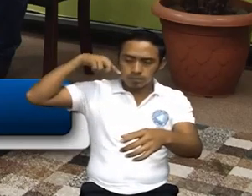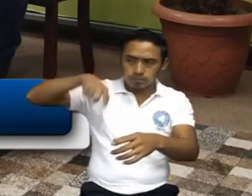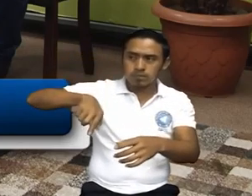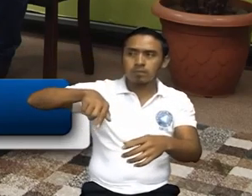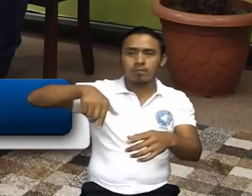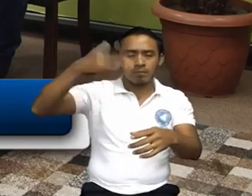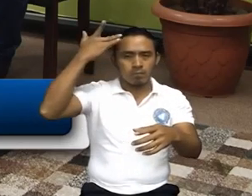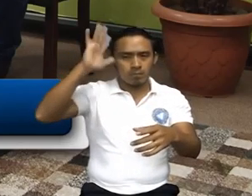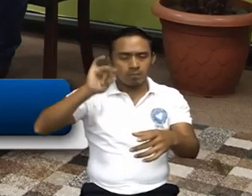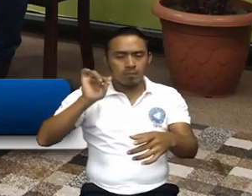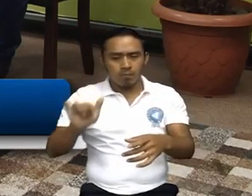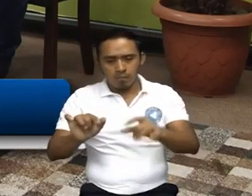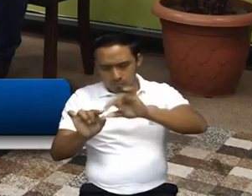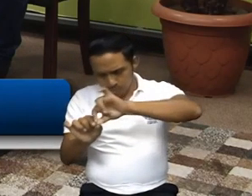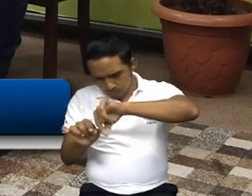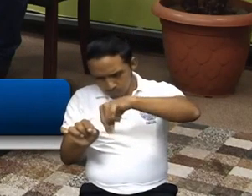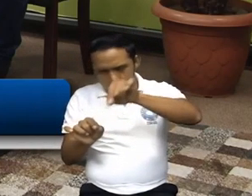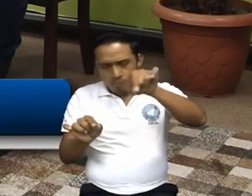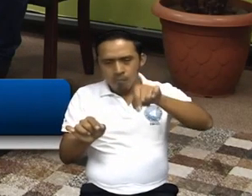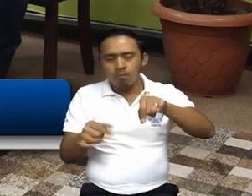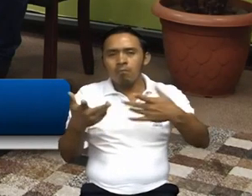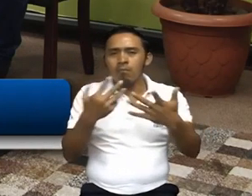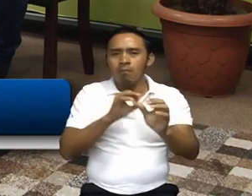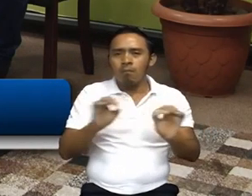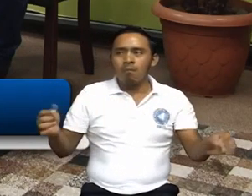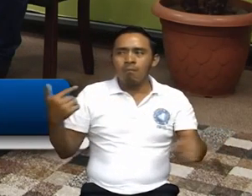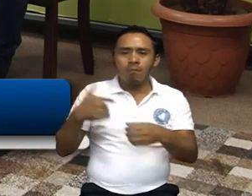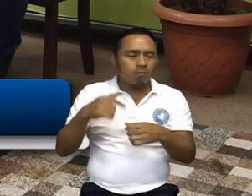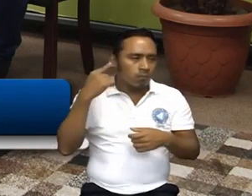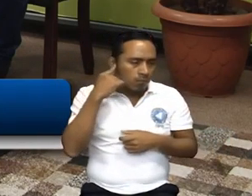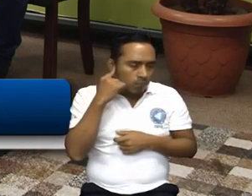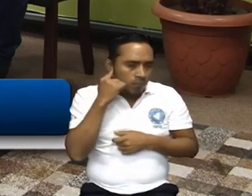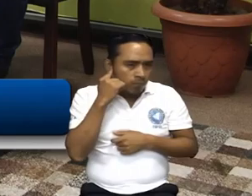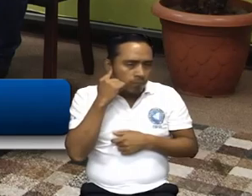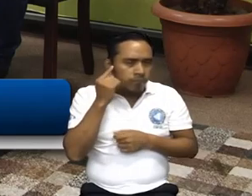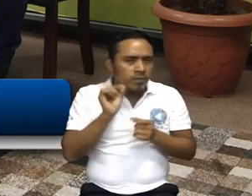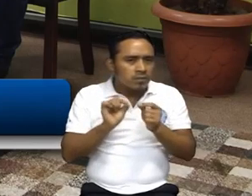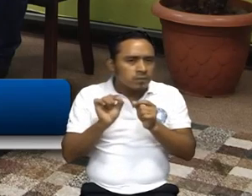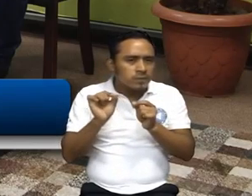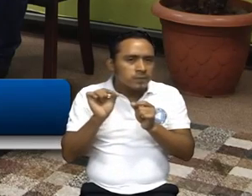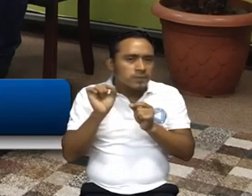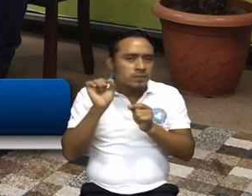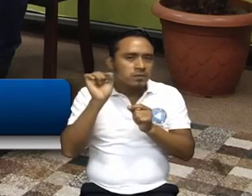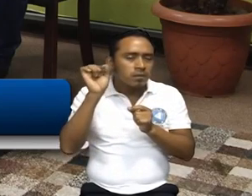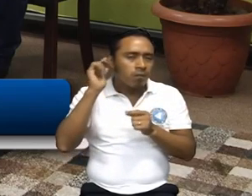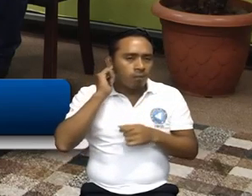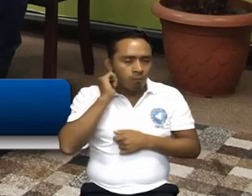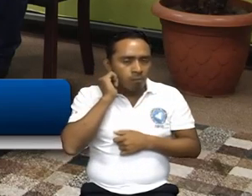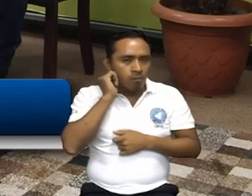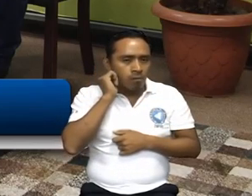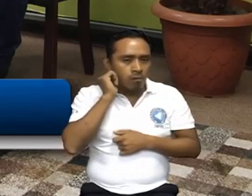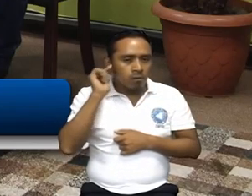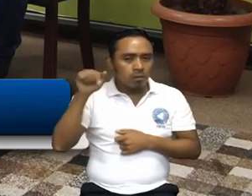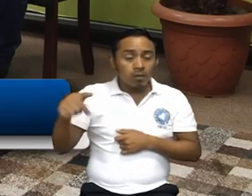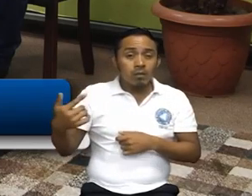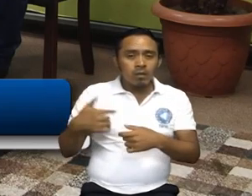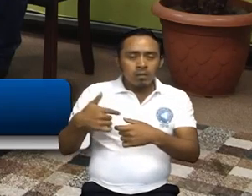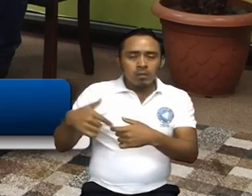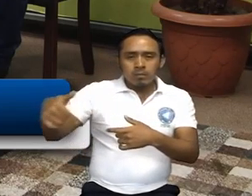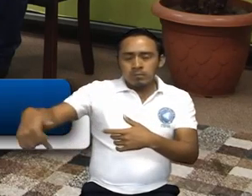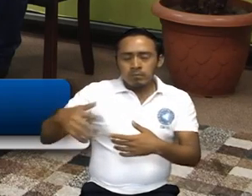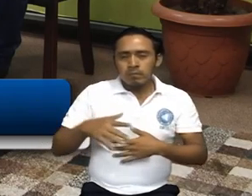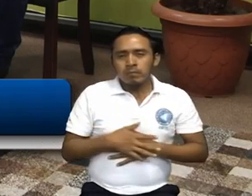ellos verifican que no haya fuga, porque se oye el ruidito, el escape, como es aire con gas, se oye